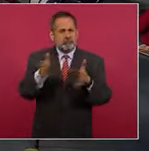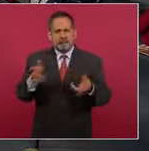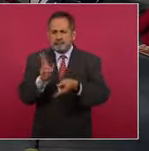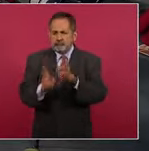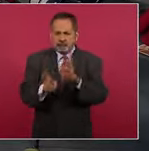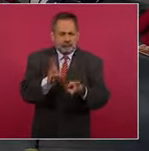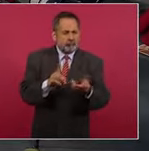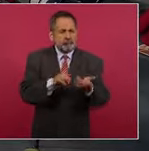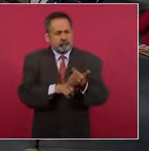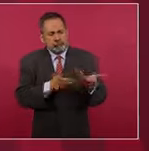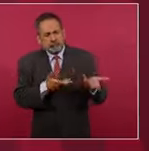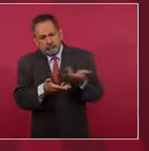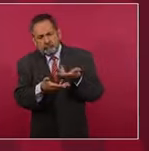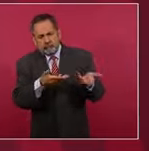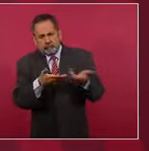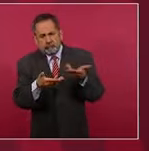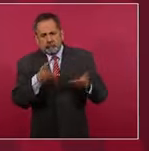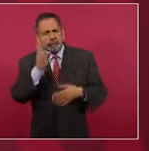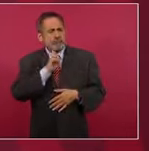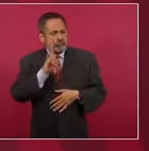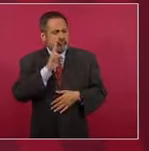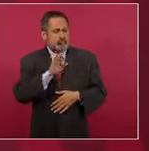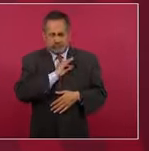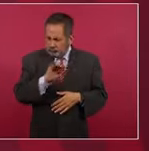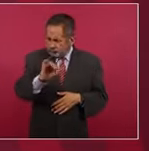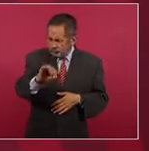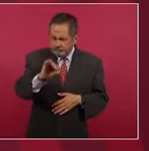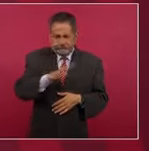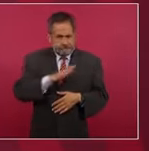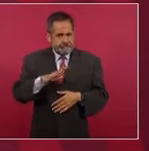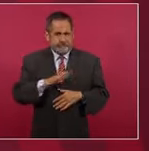con todos se dialoga